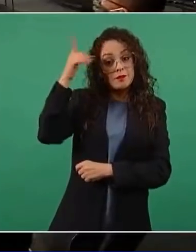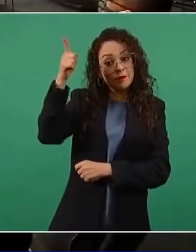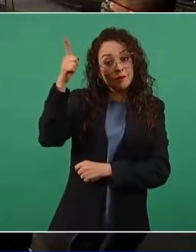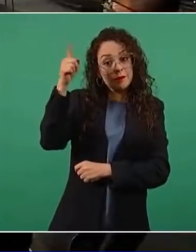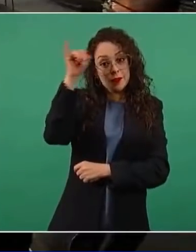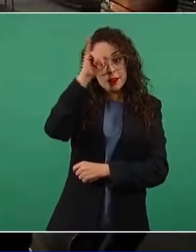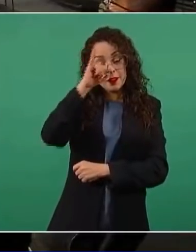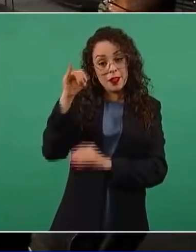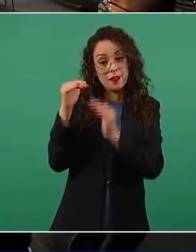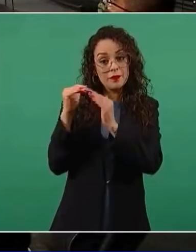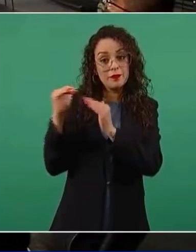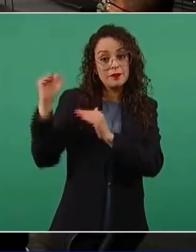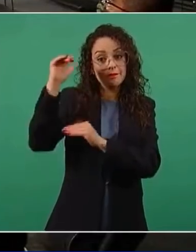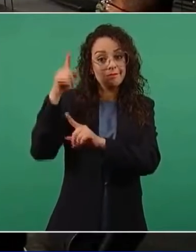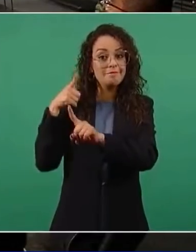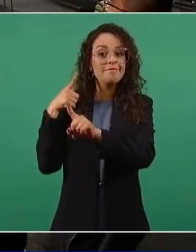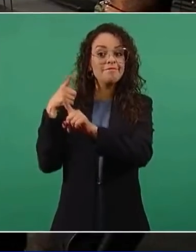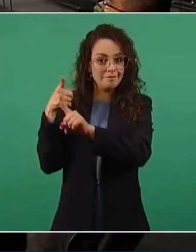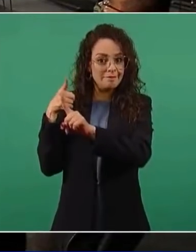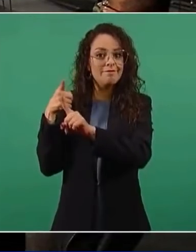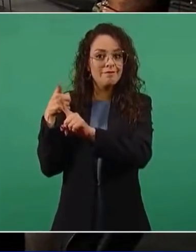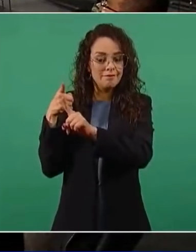que sí